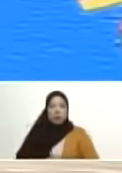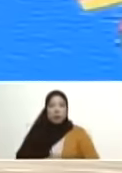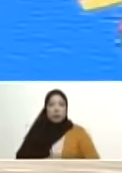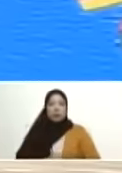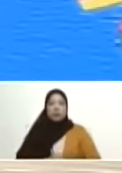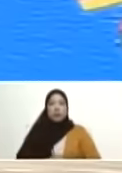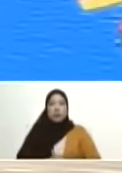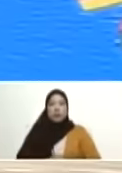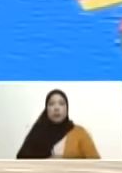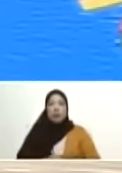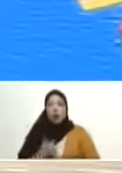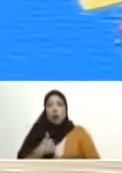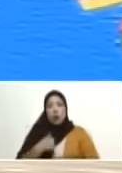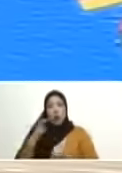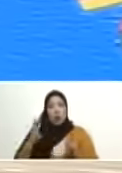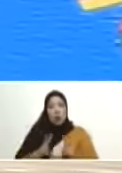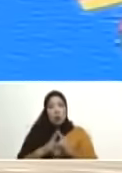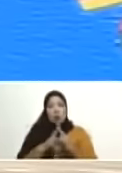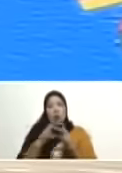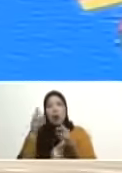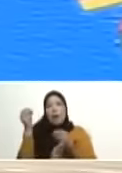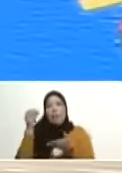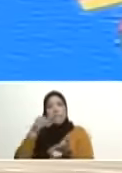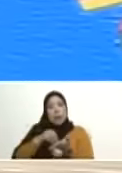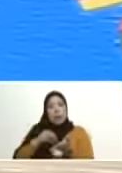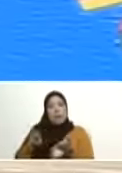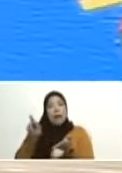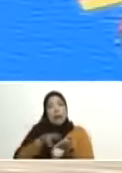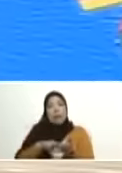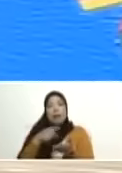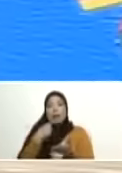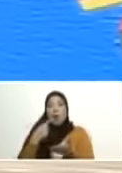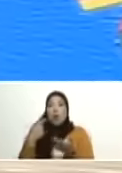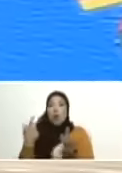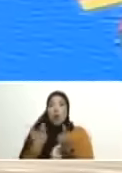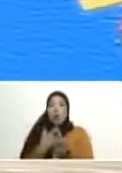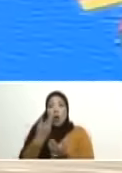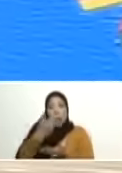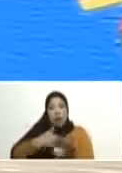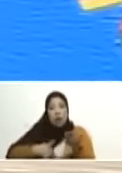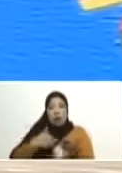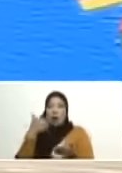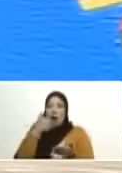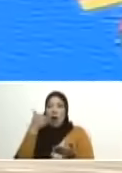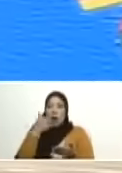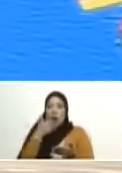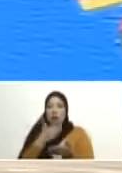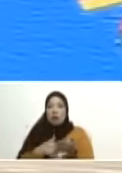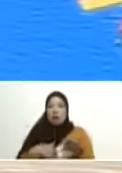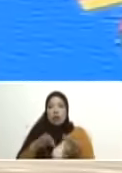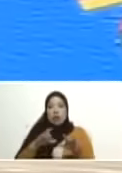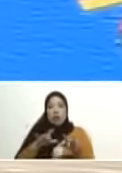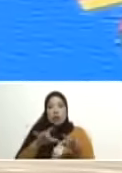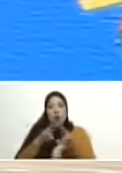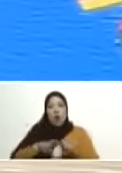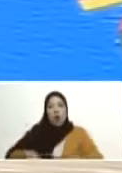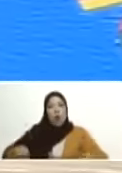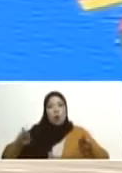dije personalmente en múltiples ocasiones y consta por escrito en la Secretaría General de la